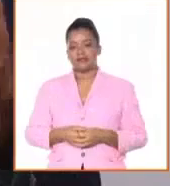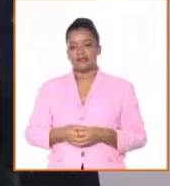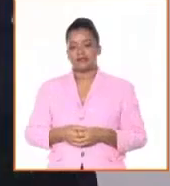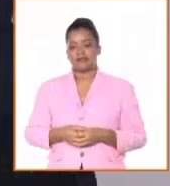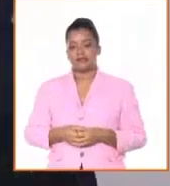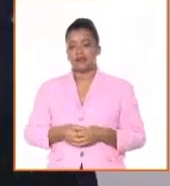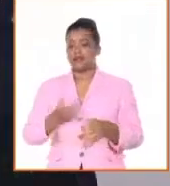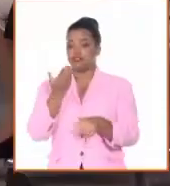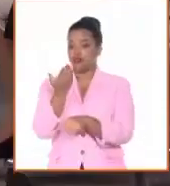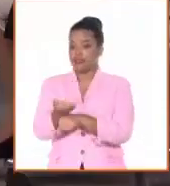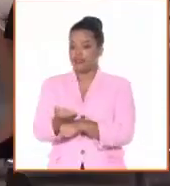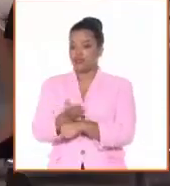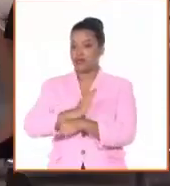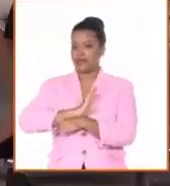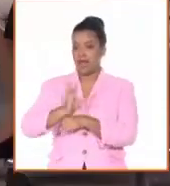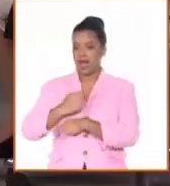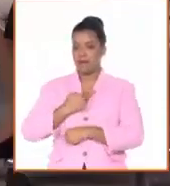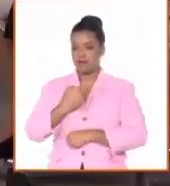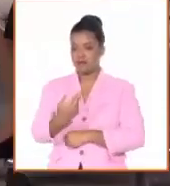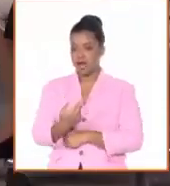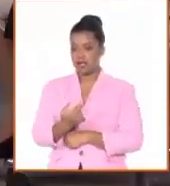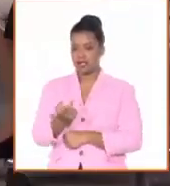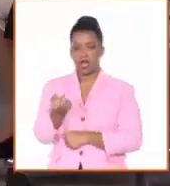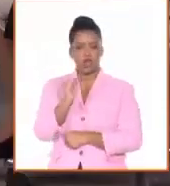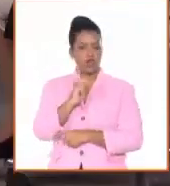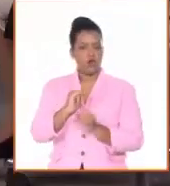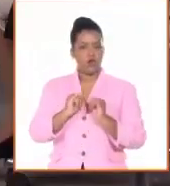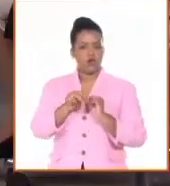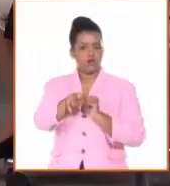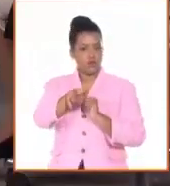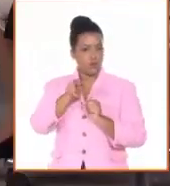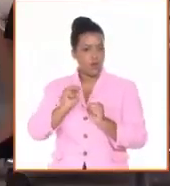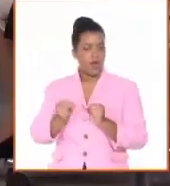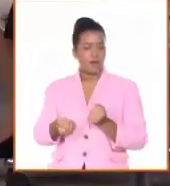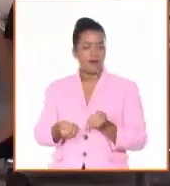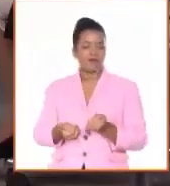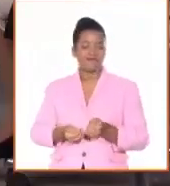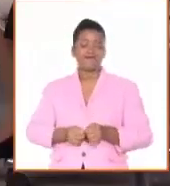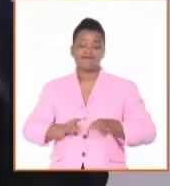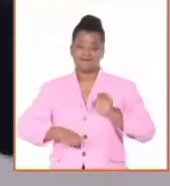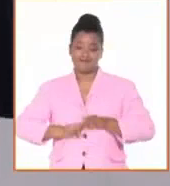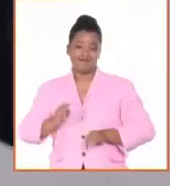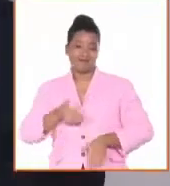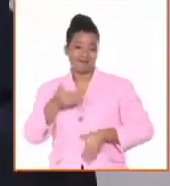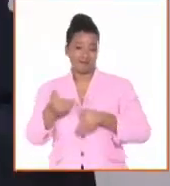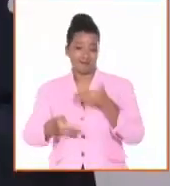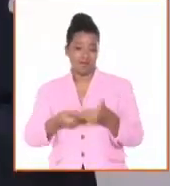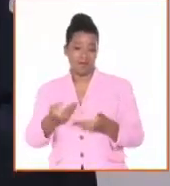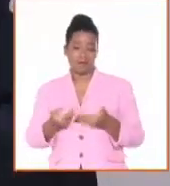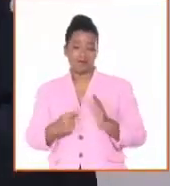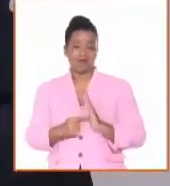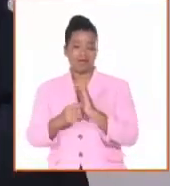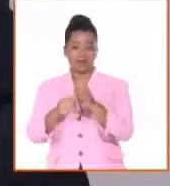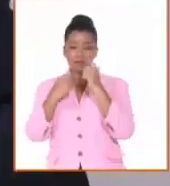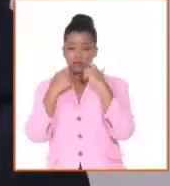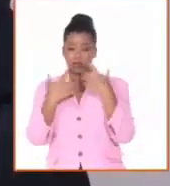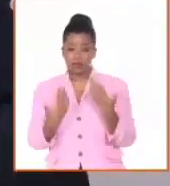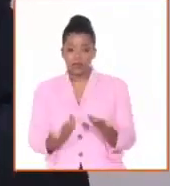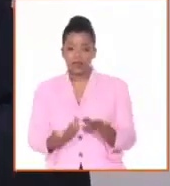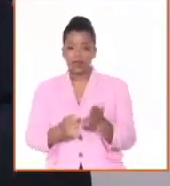solicitudes que ya se respondieron y no están actualizadas incluso hay una recomendación muy importante de que hay que depurar ese listado